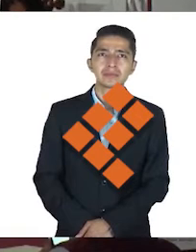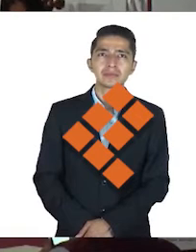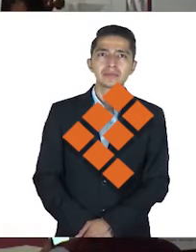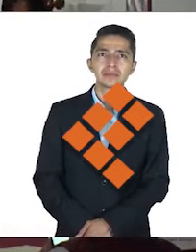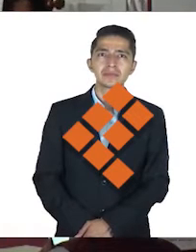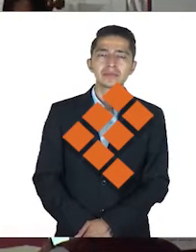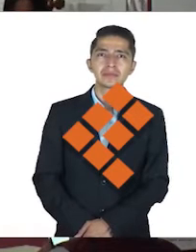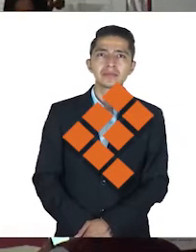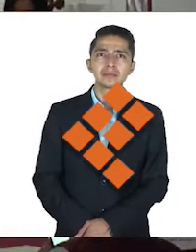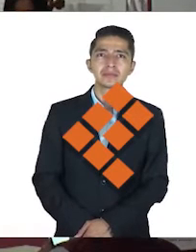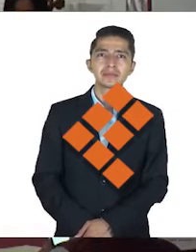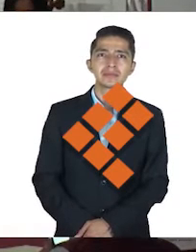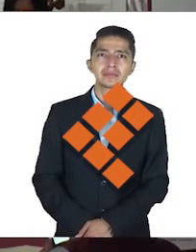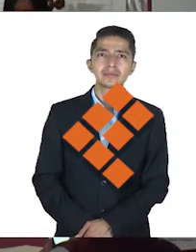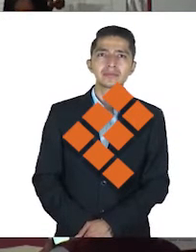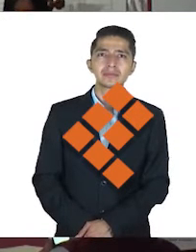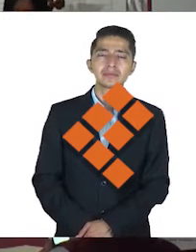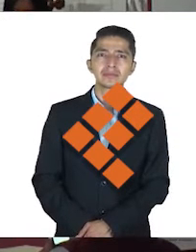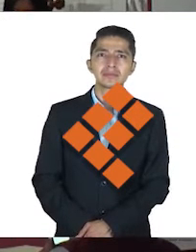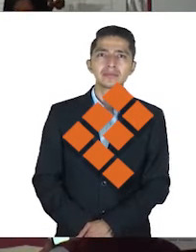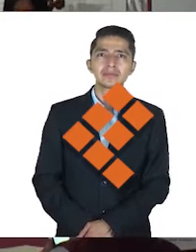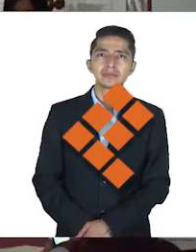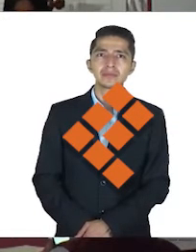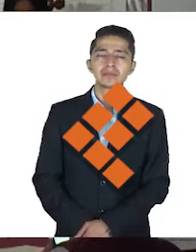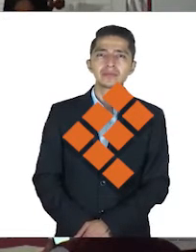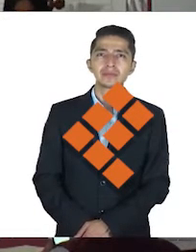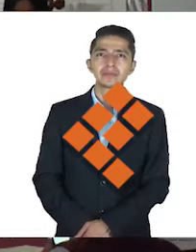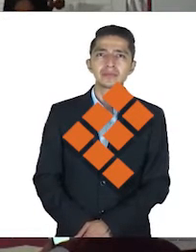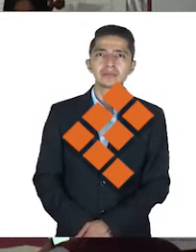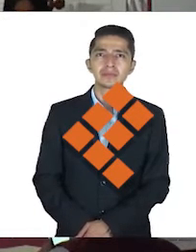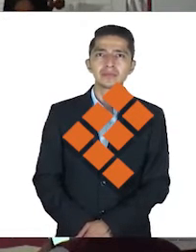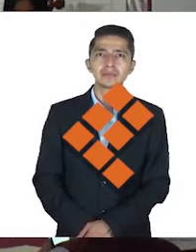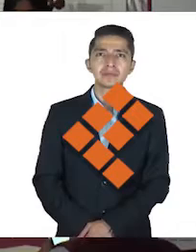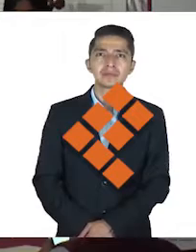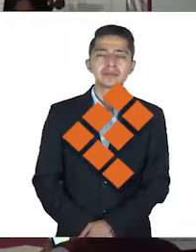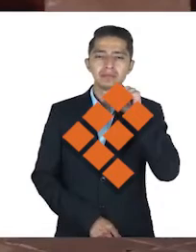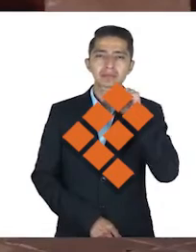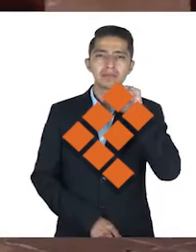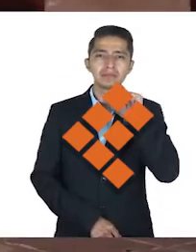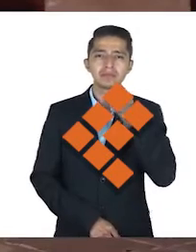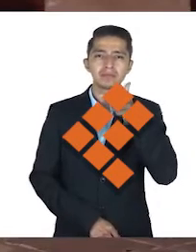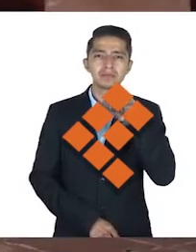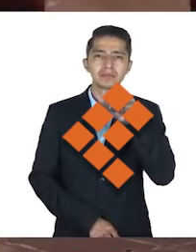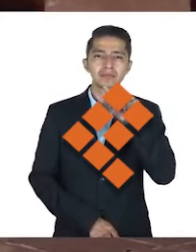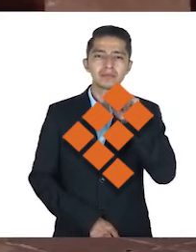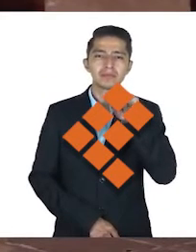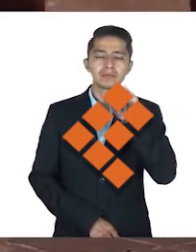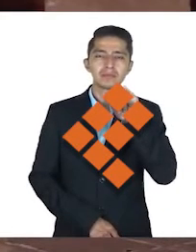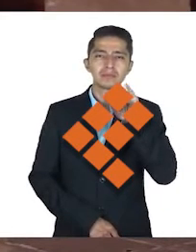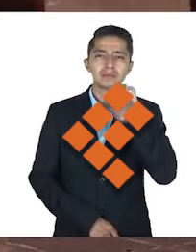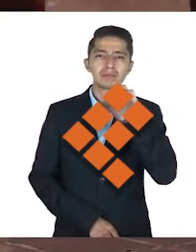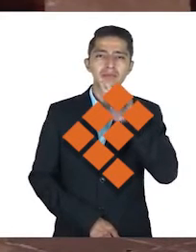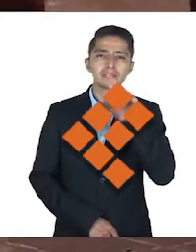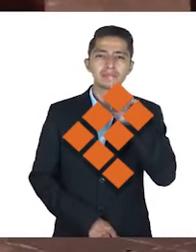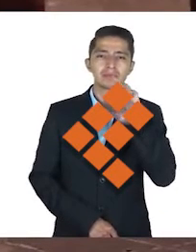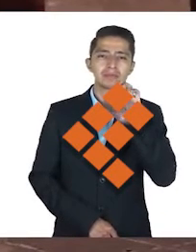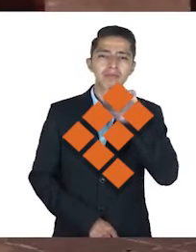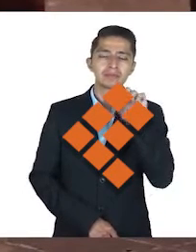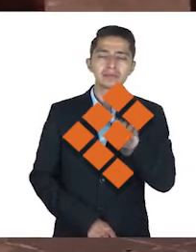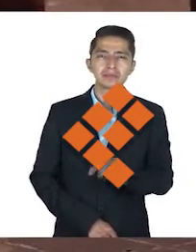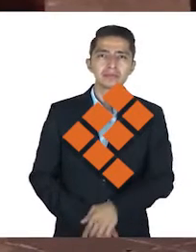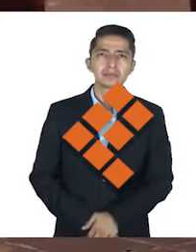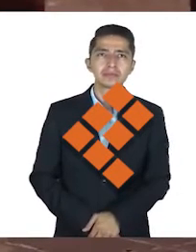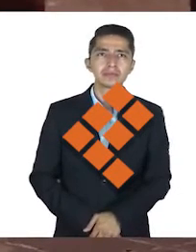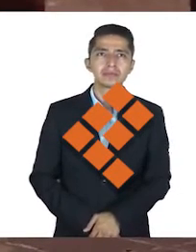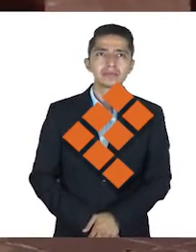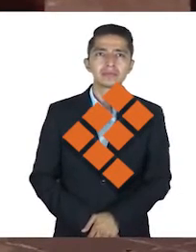Los partidos Acción Nacional, Morena y Revolucionario Institucional fueron los que colocaron a los tres comisionados para integrar el Pleno del Instituto de Transparencia, Acceso